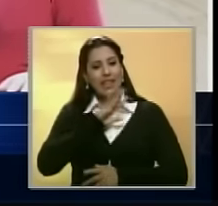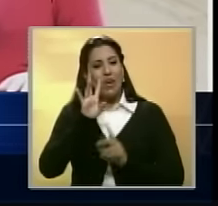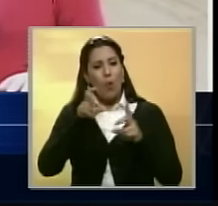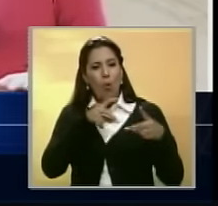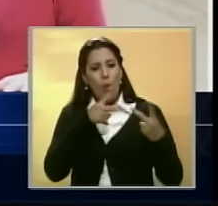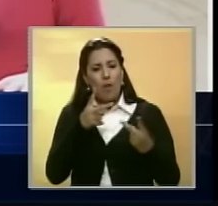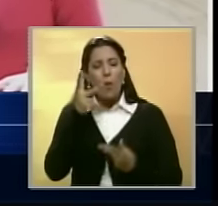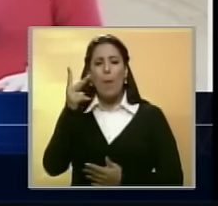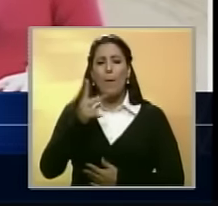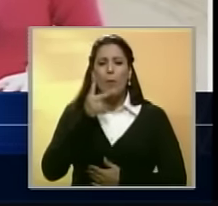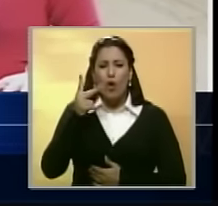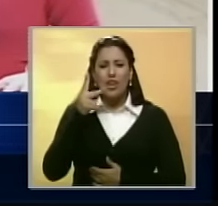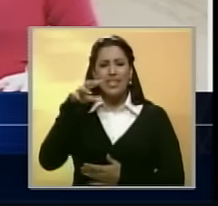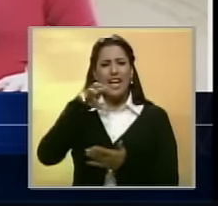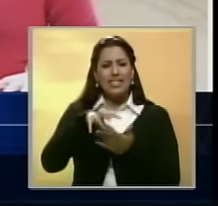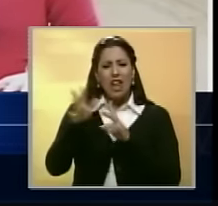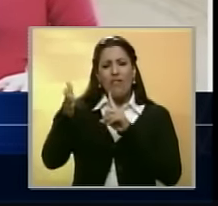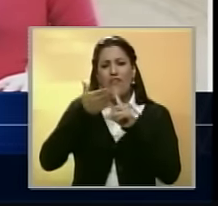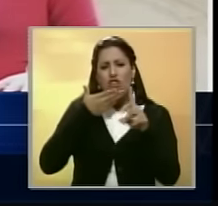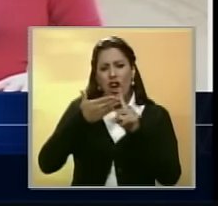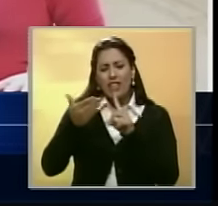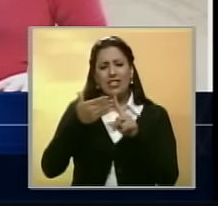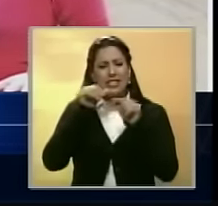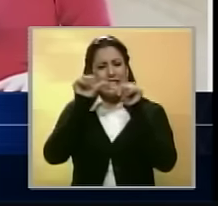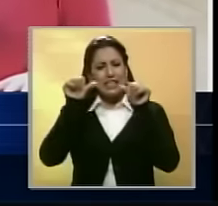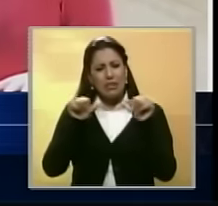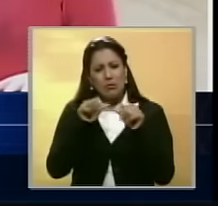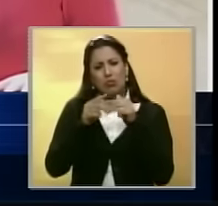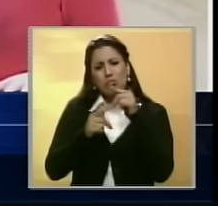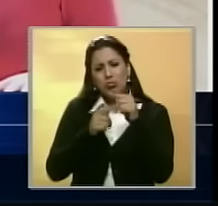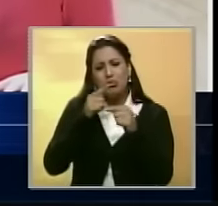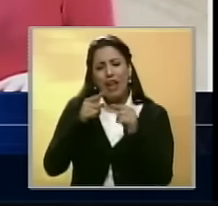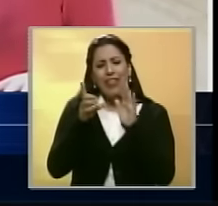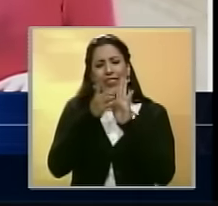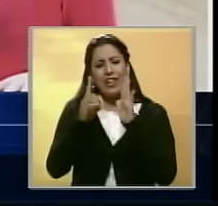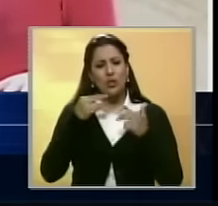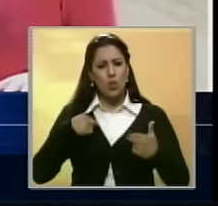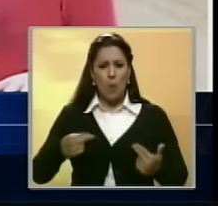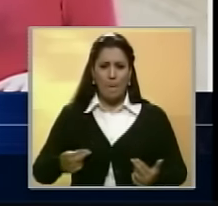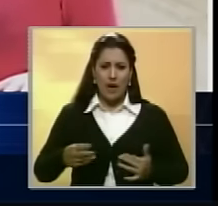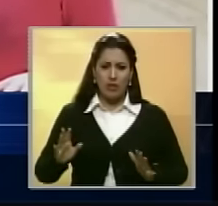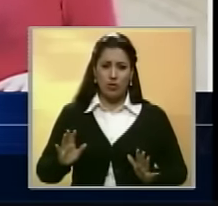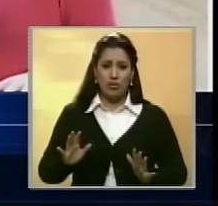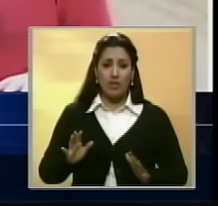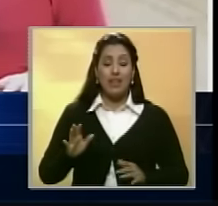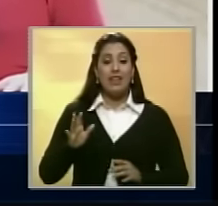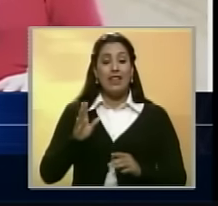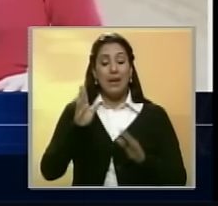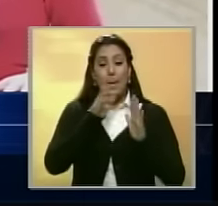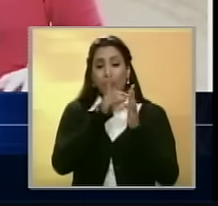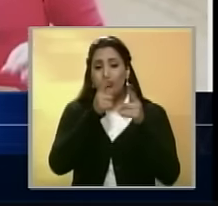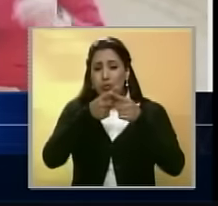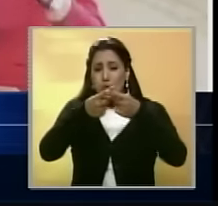como una política de Estado la violación sistemática de los derechos humanos. El saldo